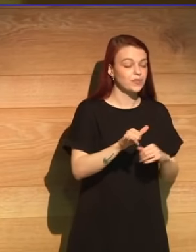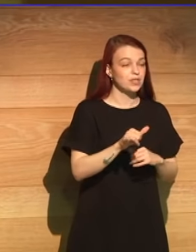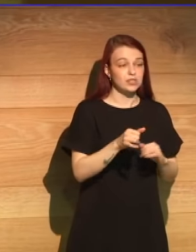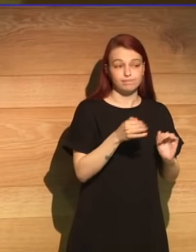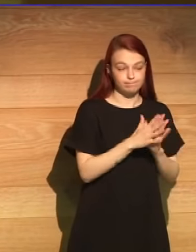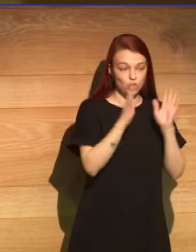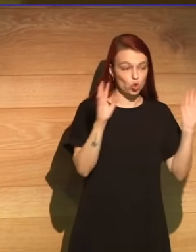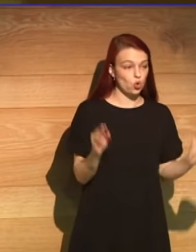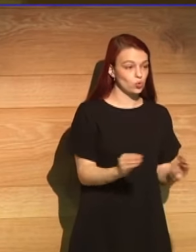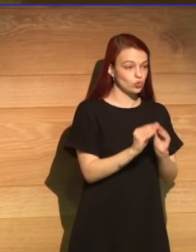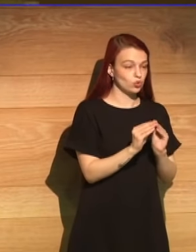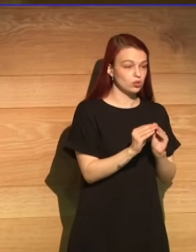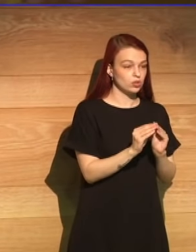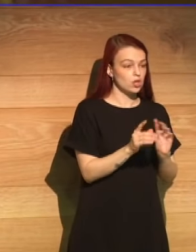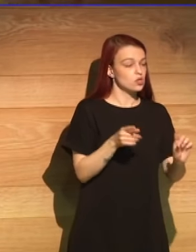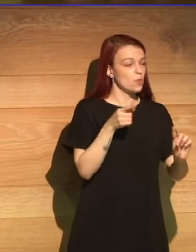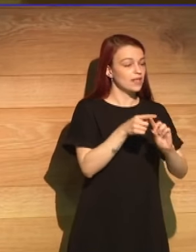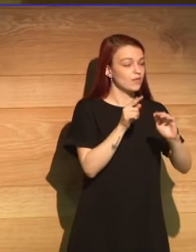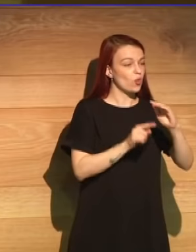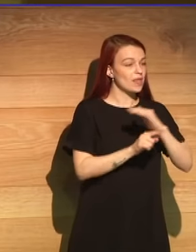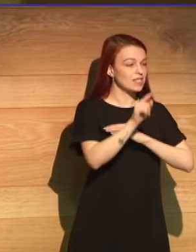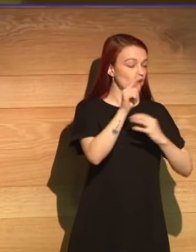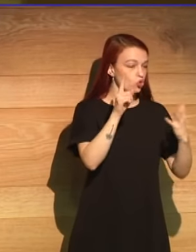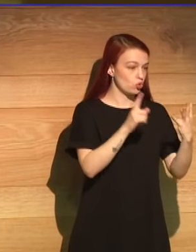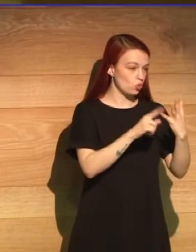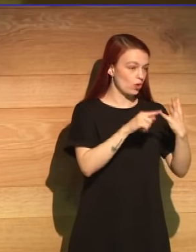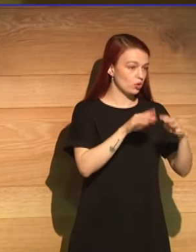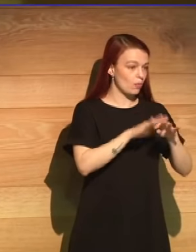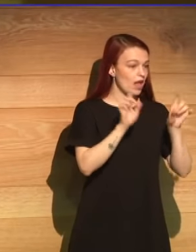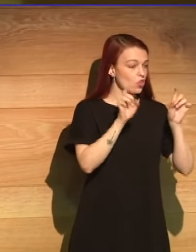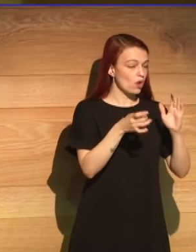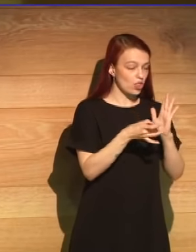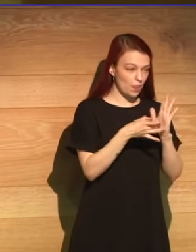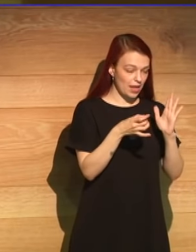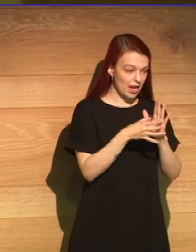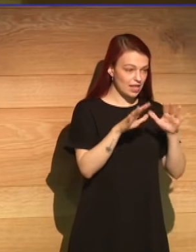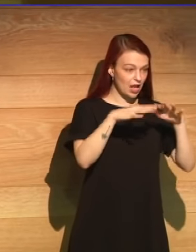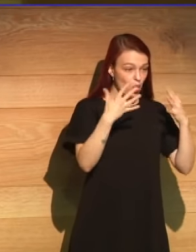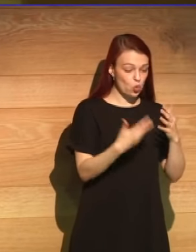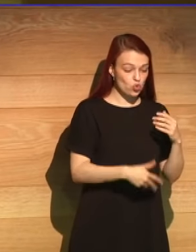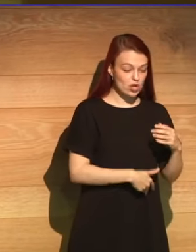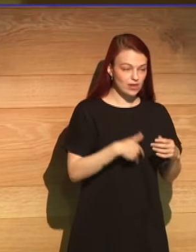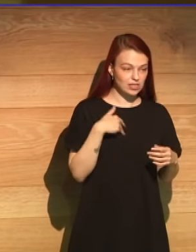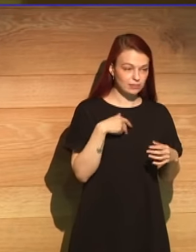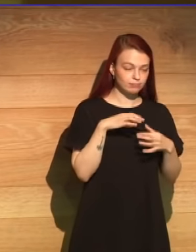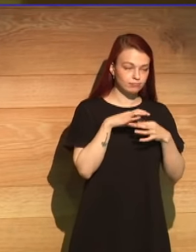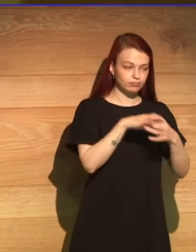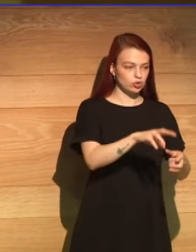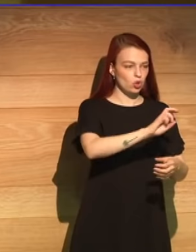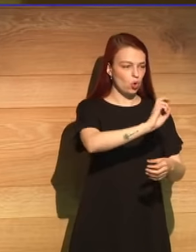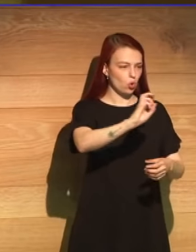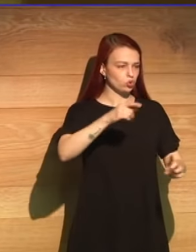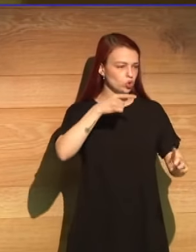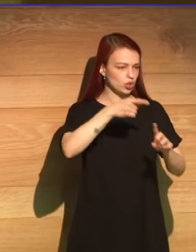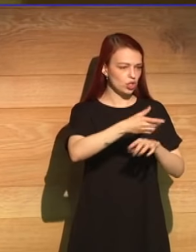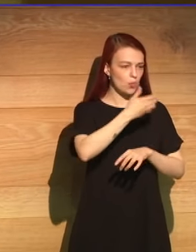tanto, aunque hablamos del Objetivo de Desarrollo 4, educación de calidad y universal, está interrelacionado con muchos otros,